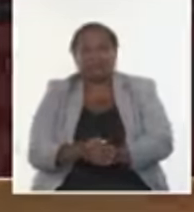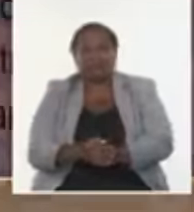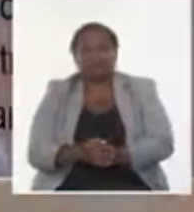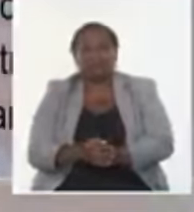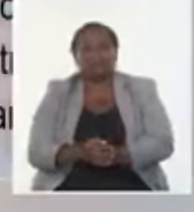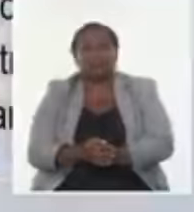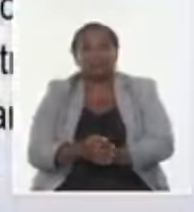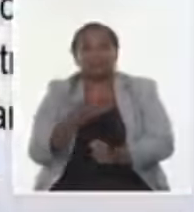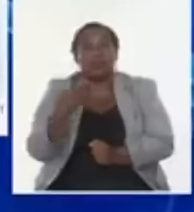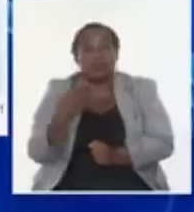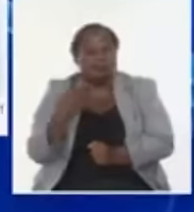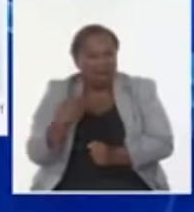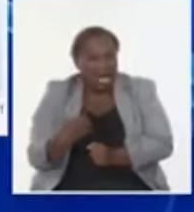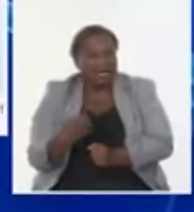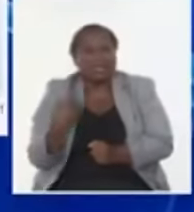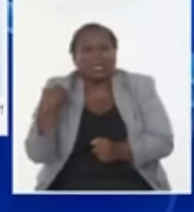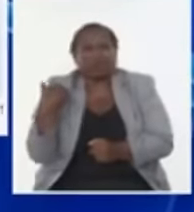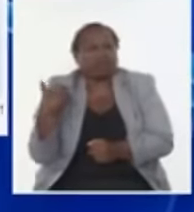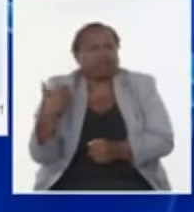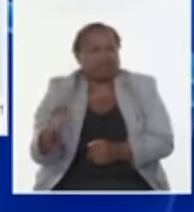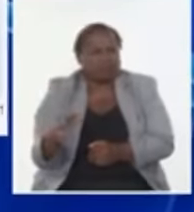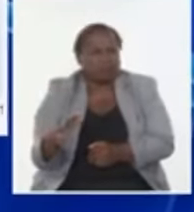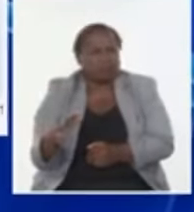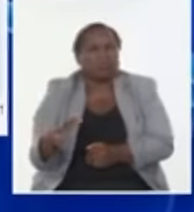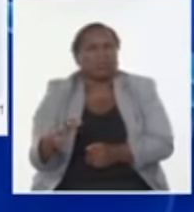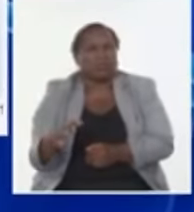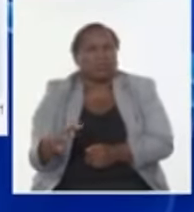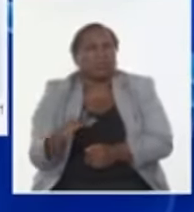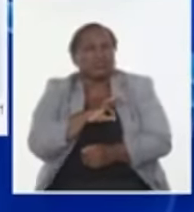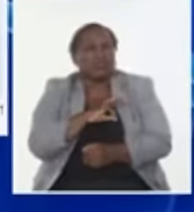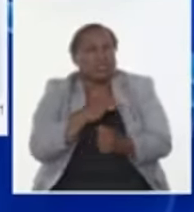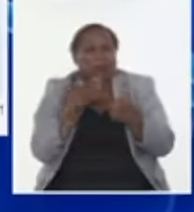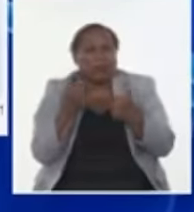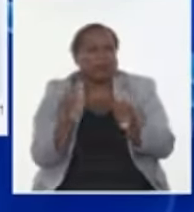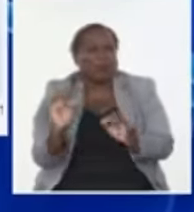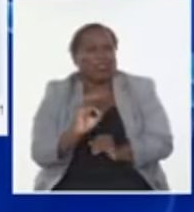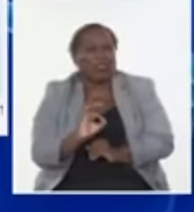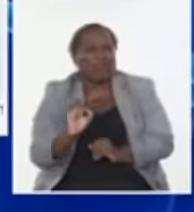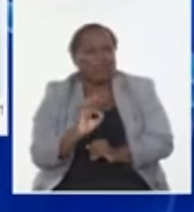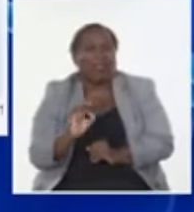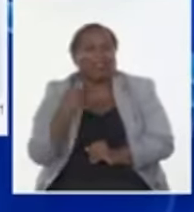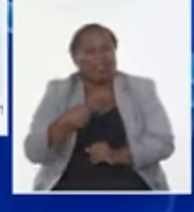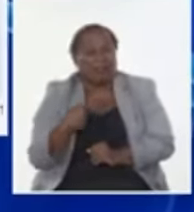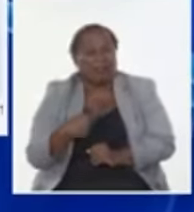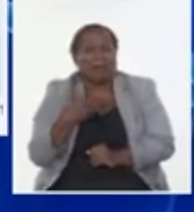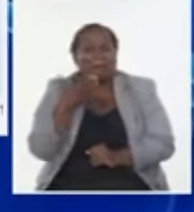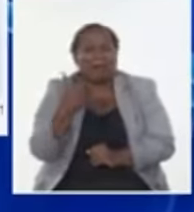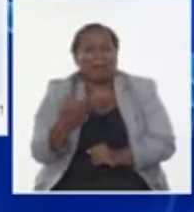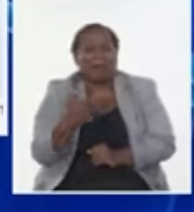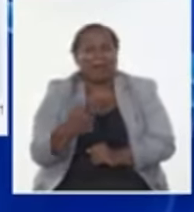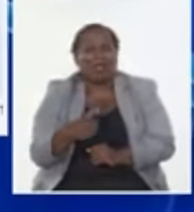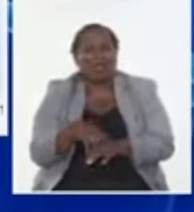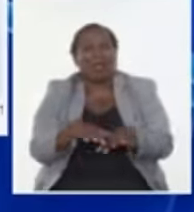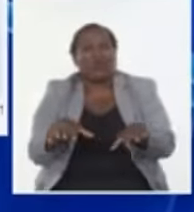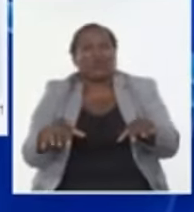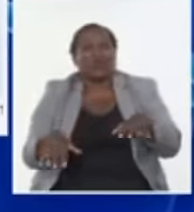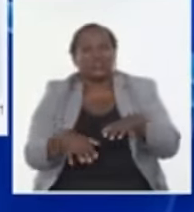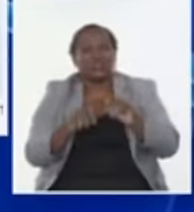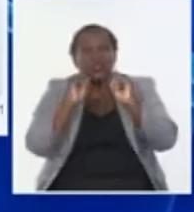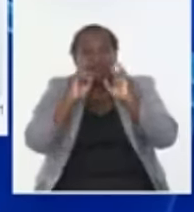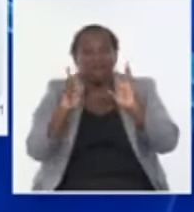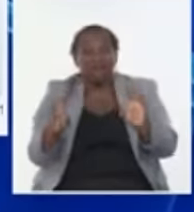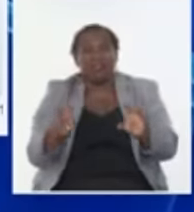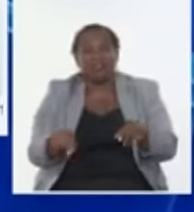mucha insatisfacción al no lograr mejorar las condiciones de vida de nuestro pueblo, pues